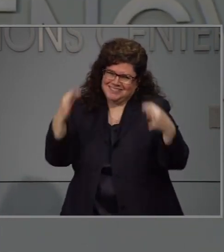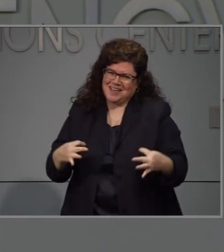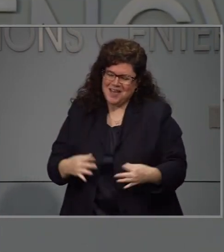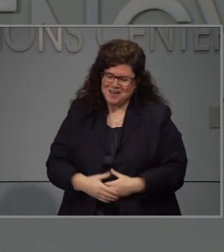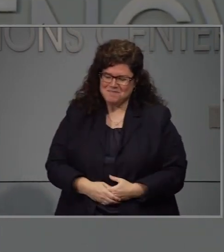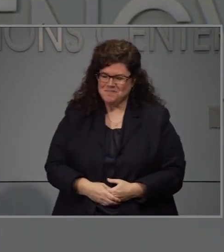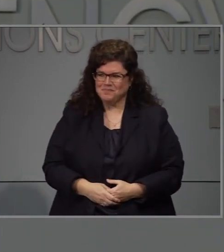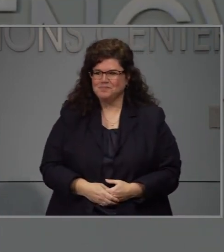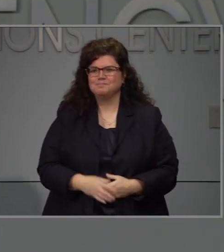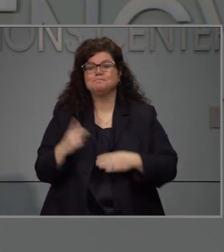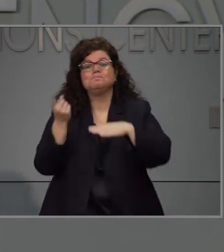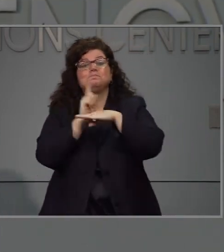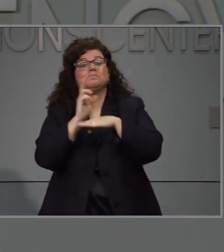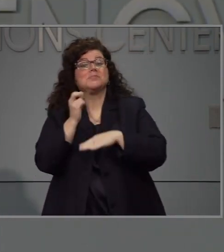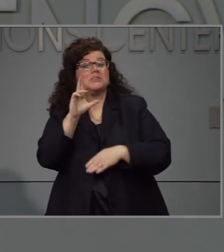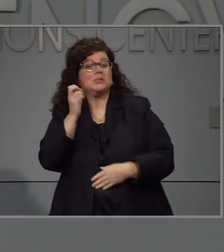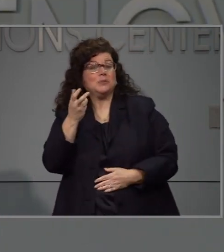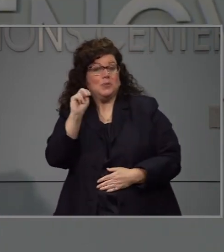Gracias.